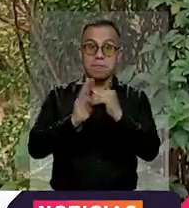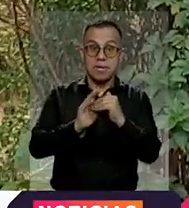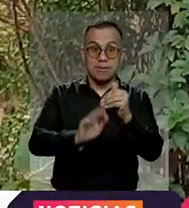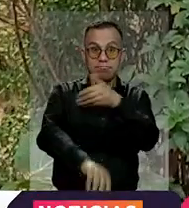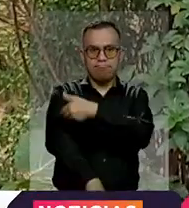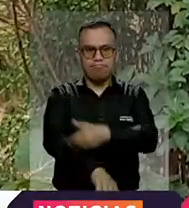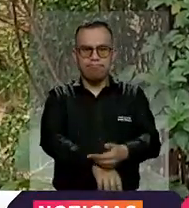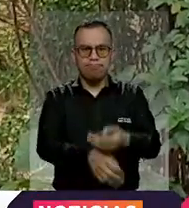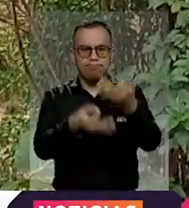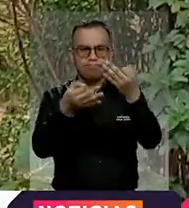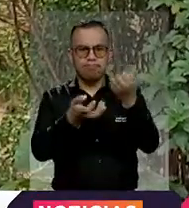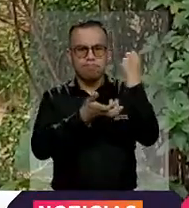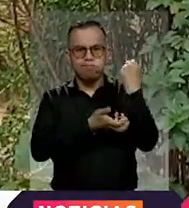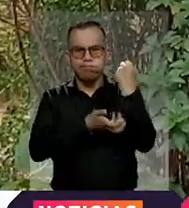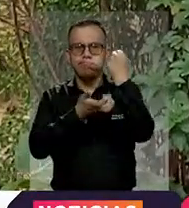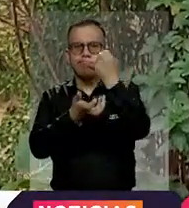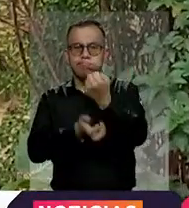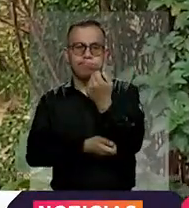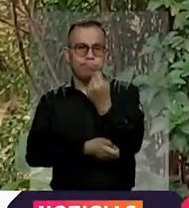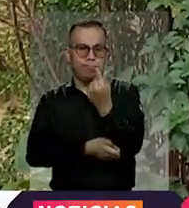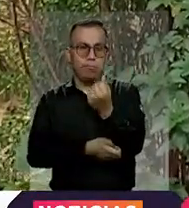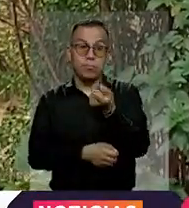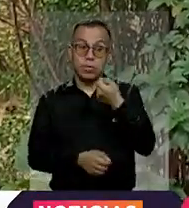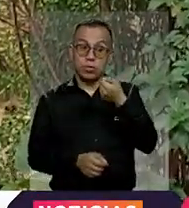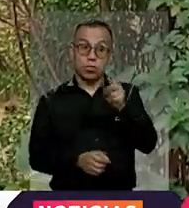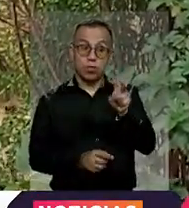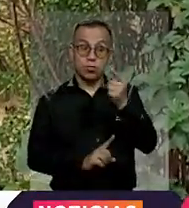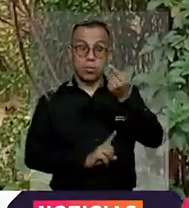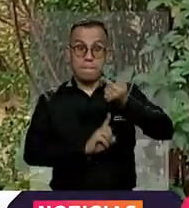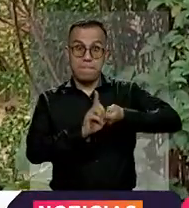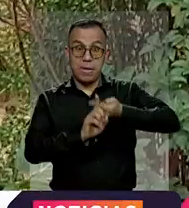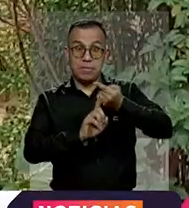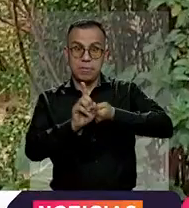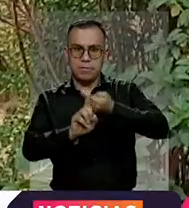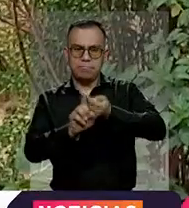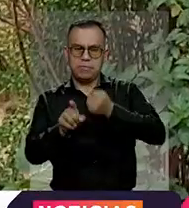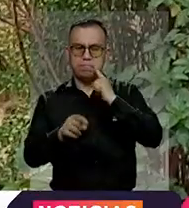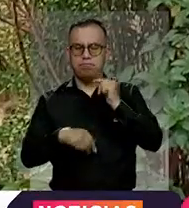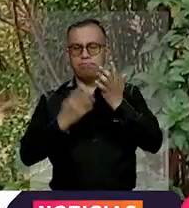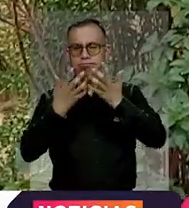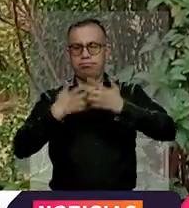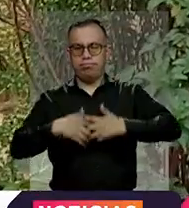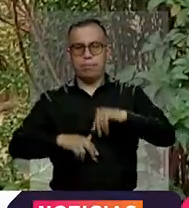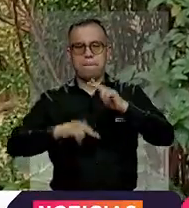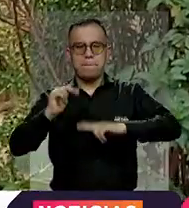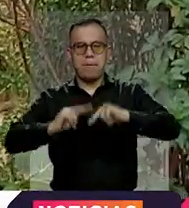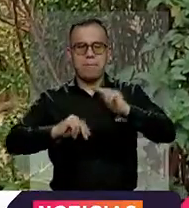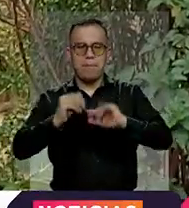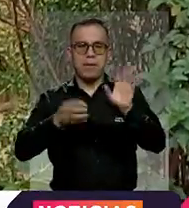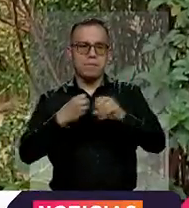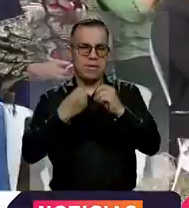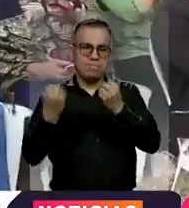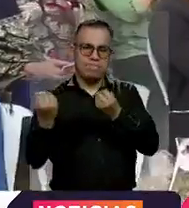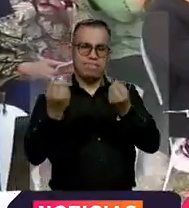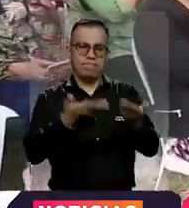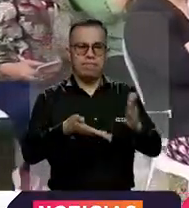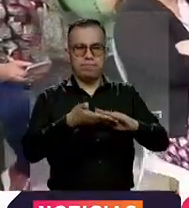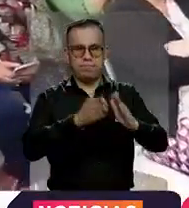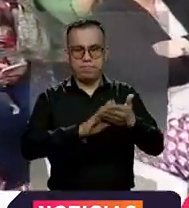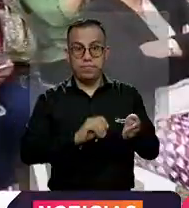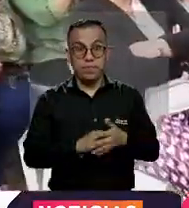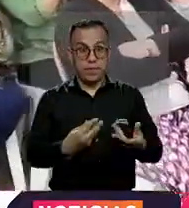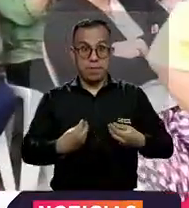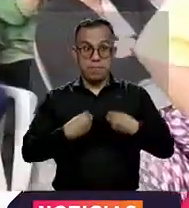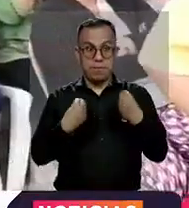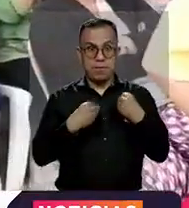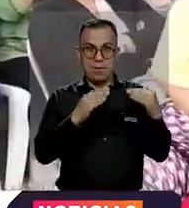pesos y tendremos doce meses para la puesta en funcionamiento y entrega a la comunidad residentes